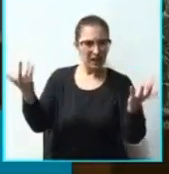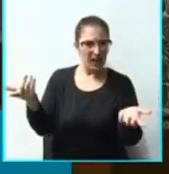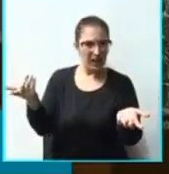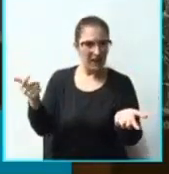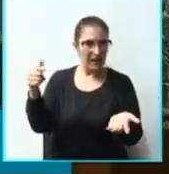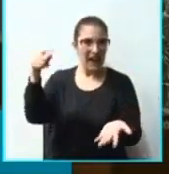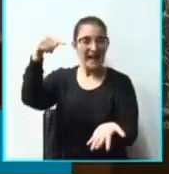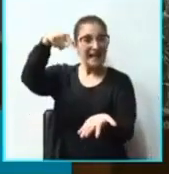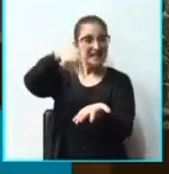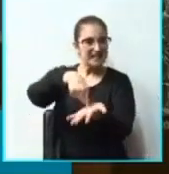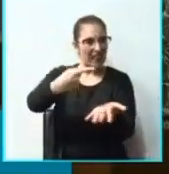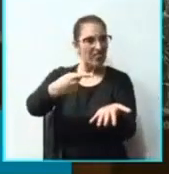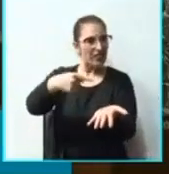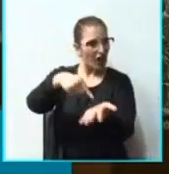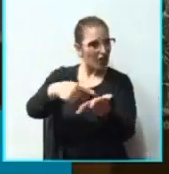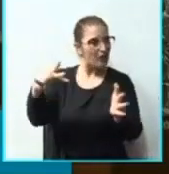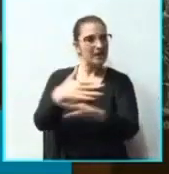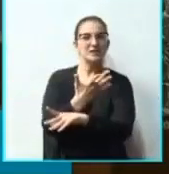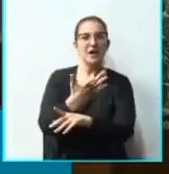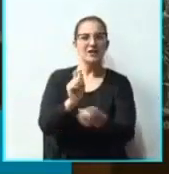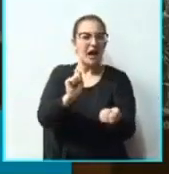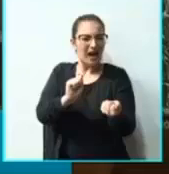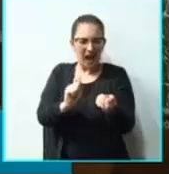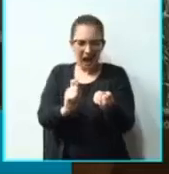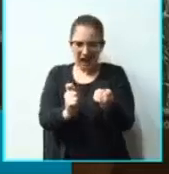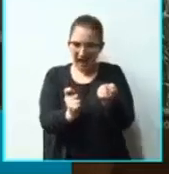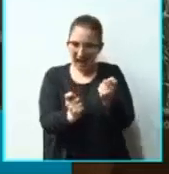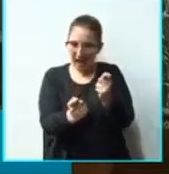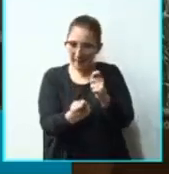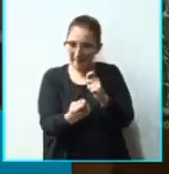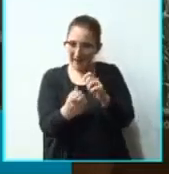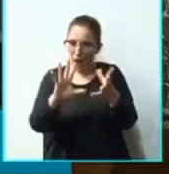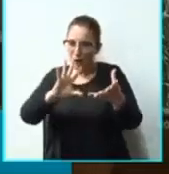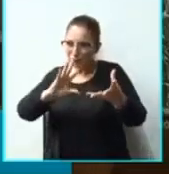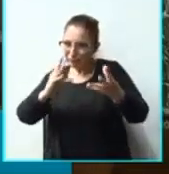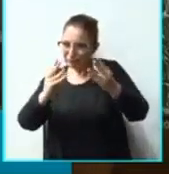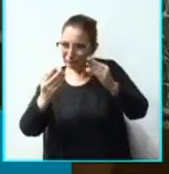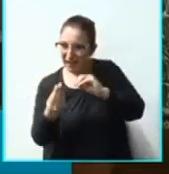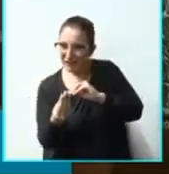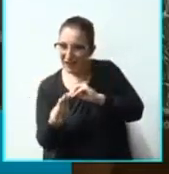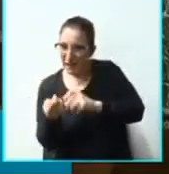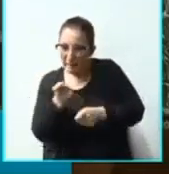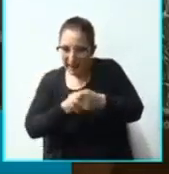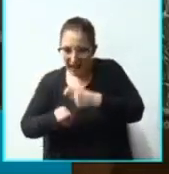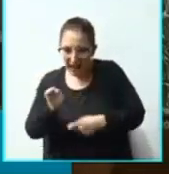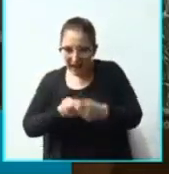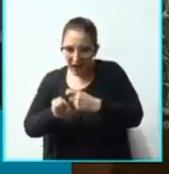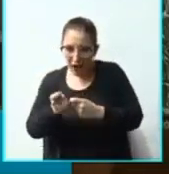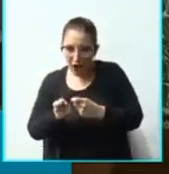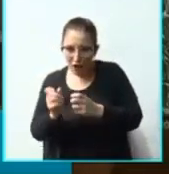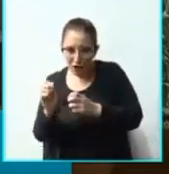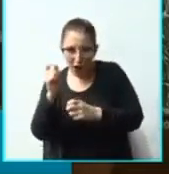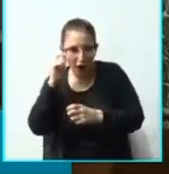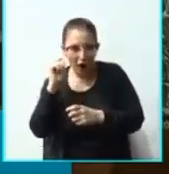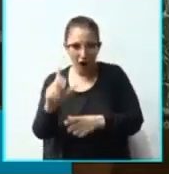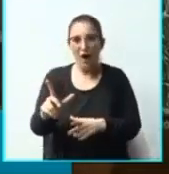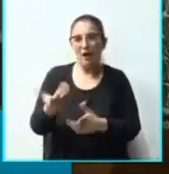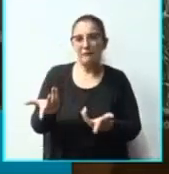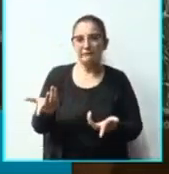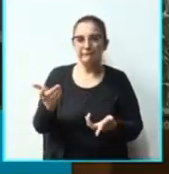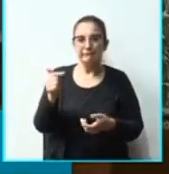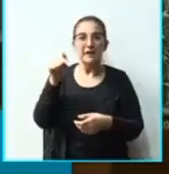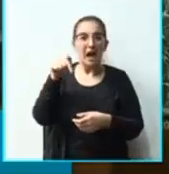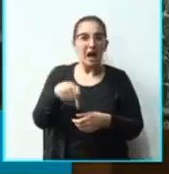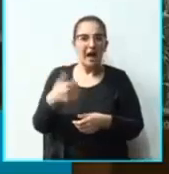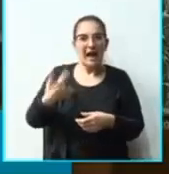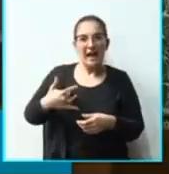el centro de una ciudad. O sea, modifican todo para acomodar el negocio. Algo que, como digo, es mucho más extendido en la Argentina, porque en